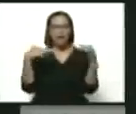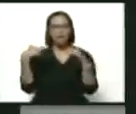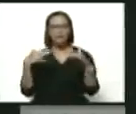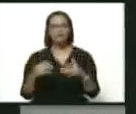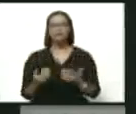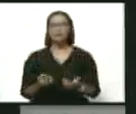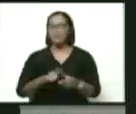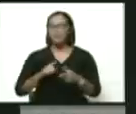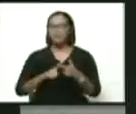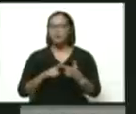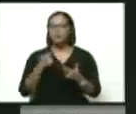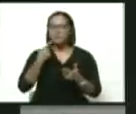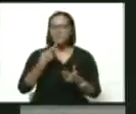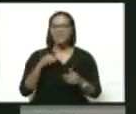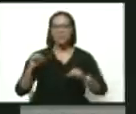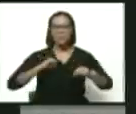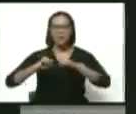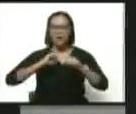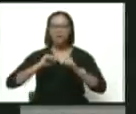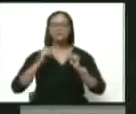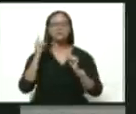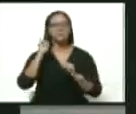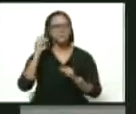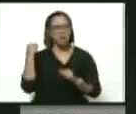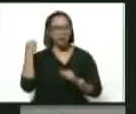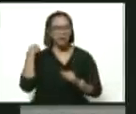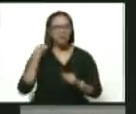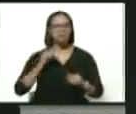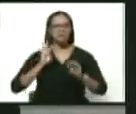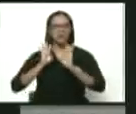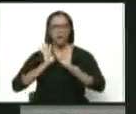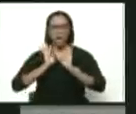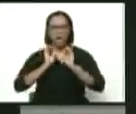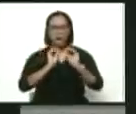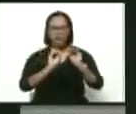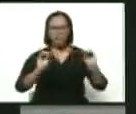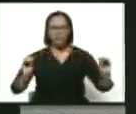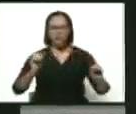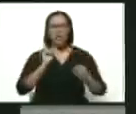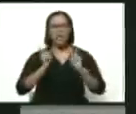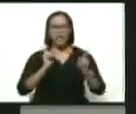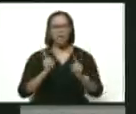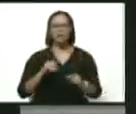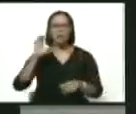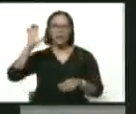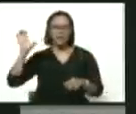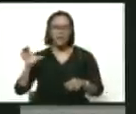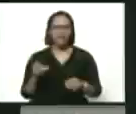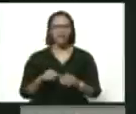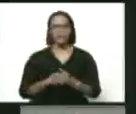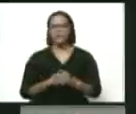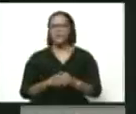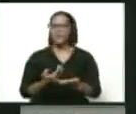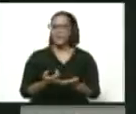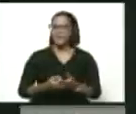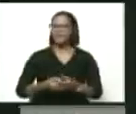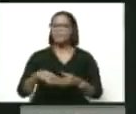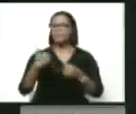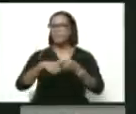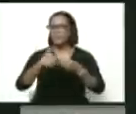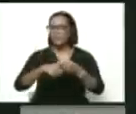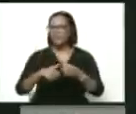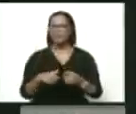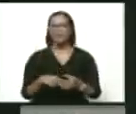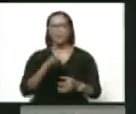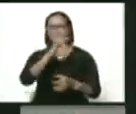movilizaciones me dicen que también se están convocando en algunas capitales, en Maracaibo, en Barquisimeto,